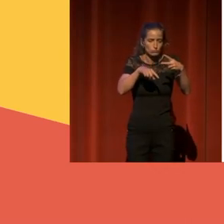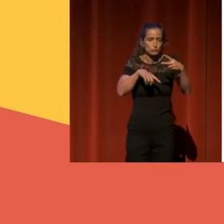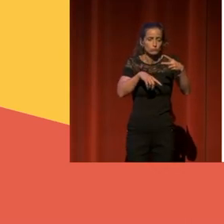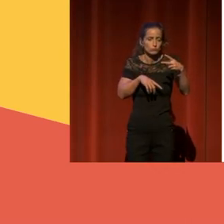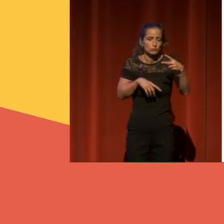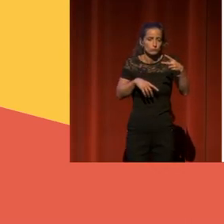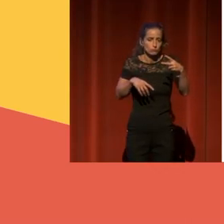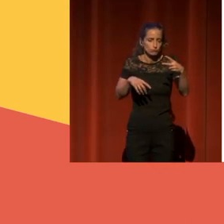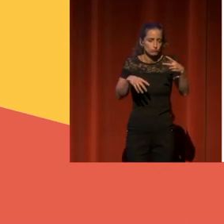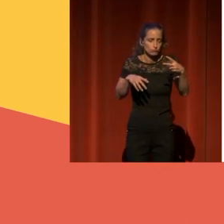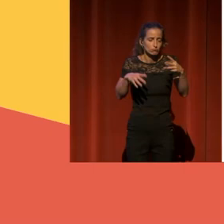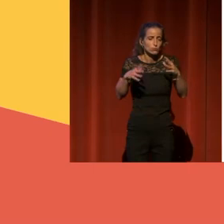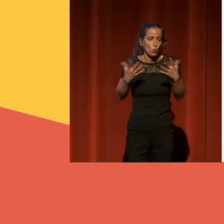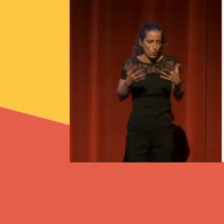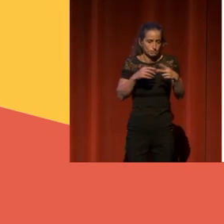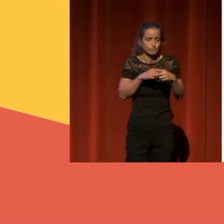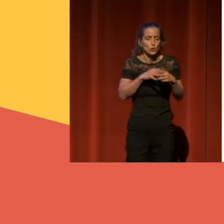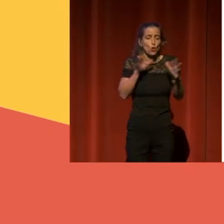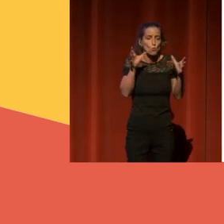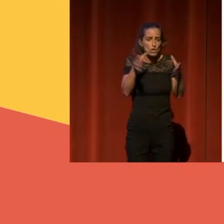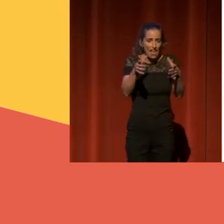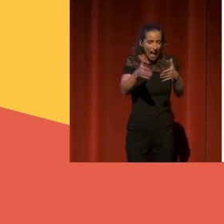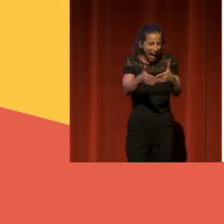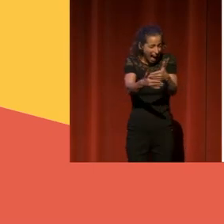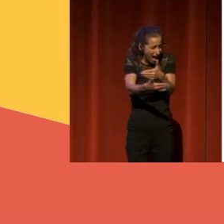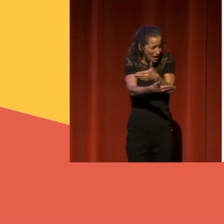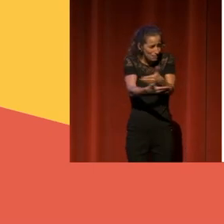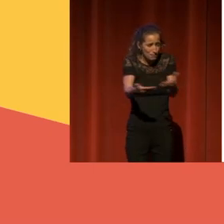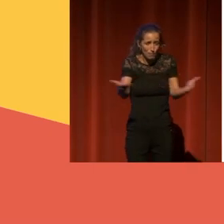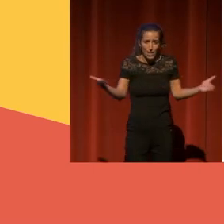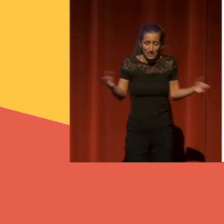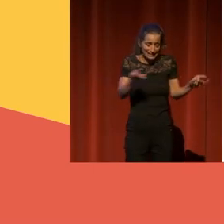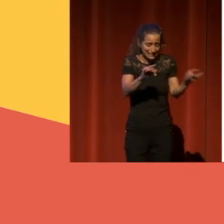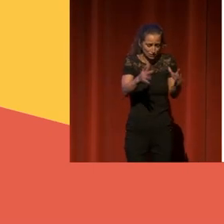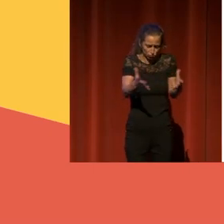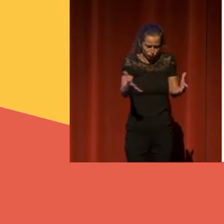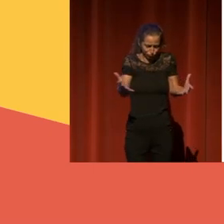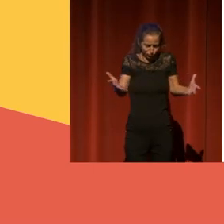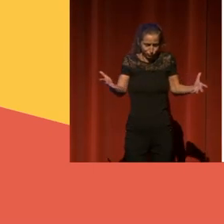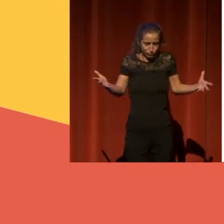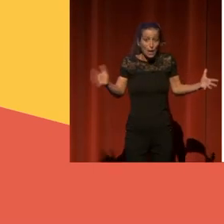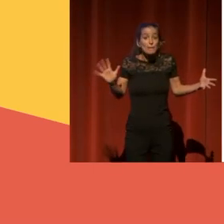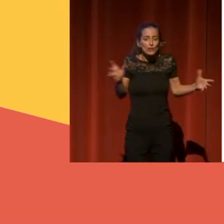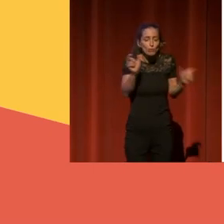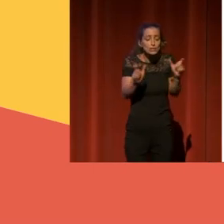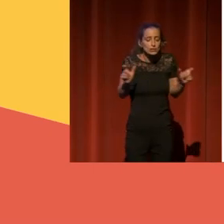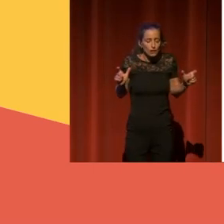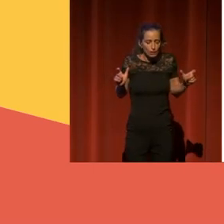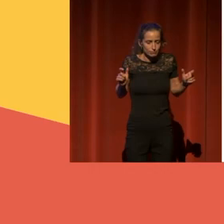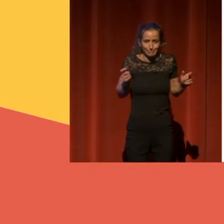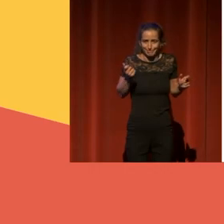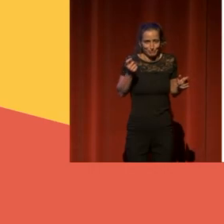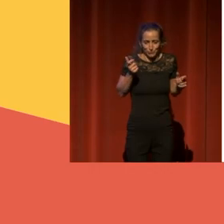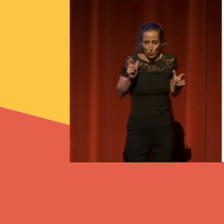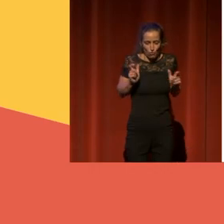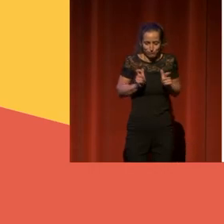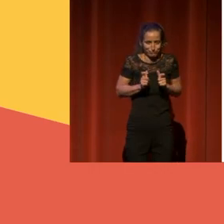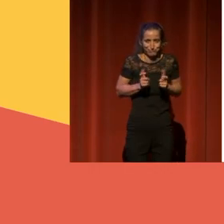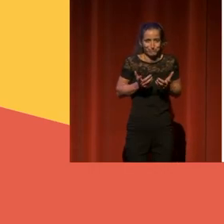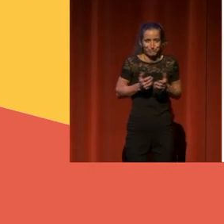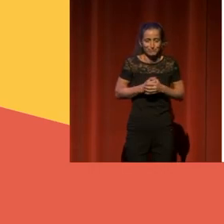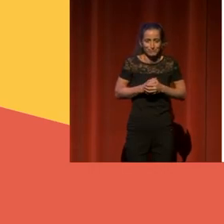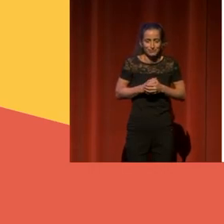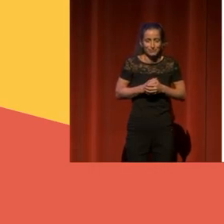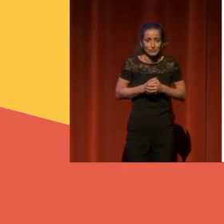muy amplia en territorio y muy pequeñita en personas, ¿no? Somos una